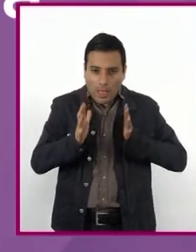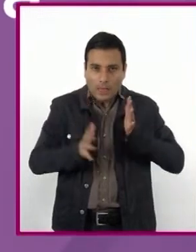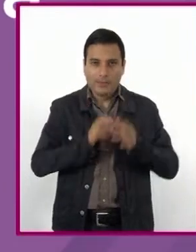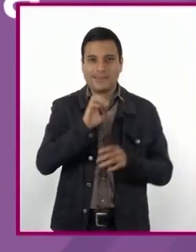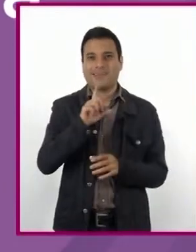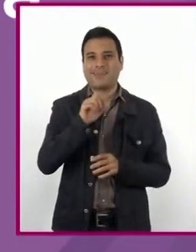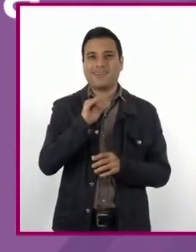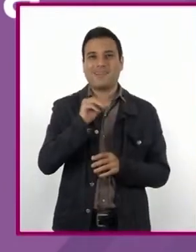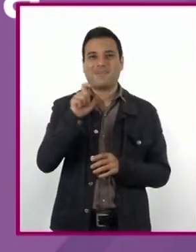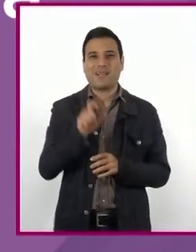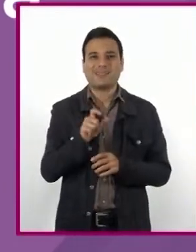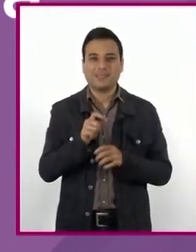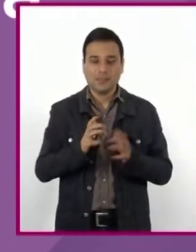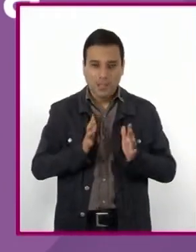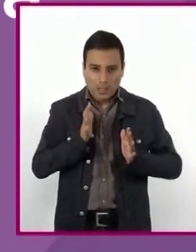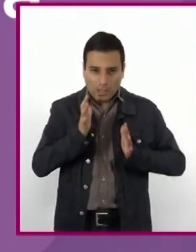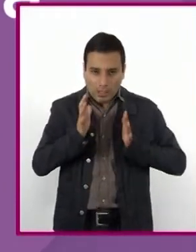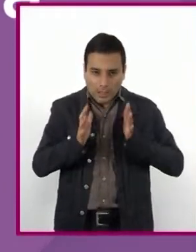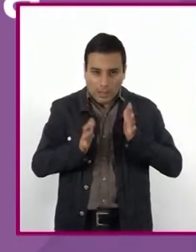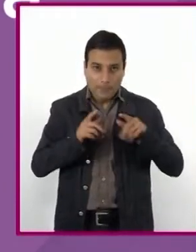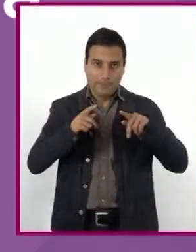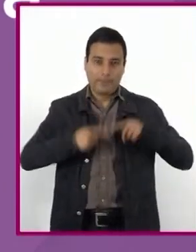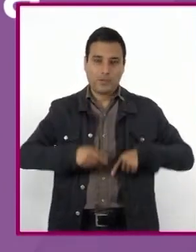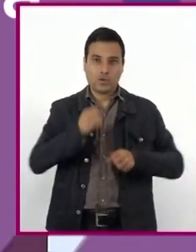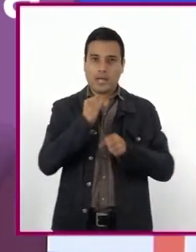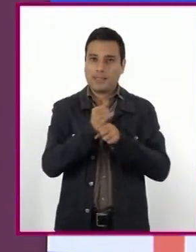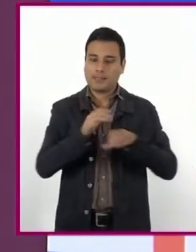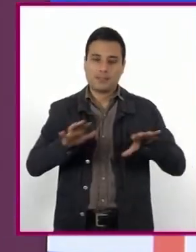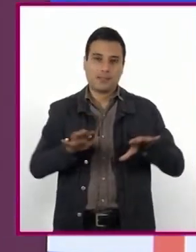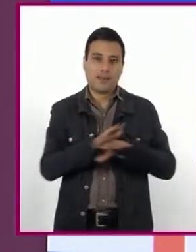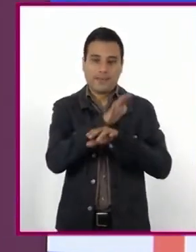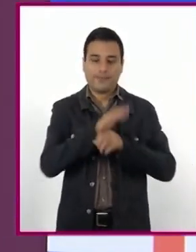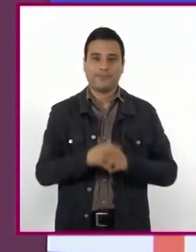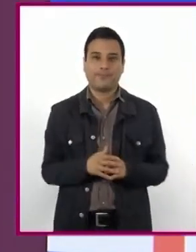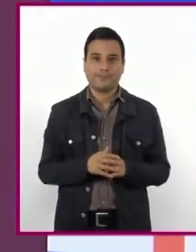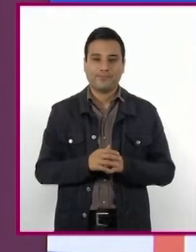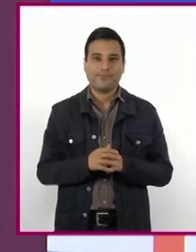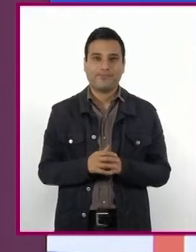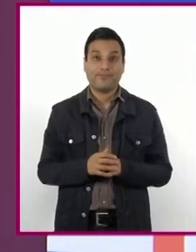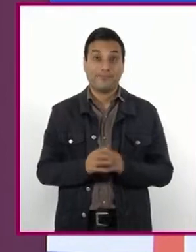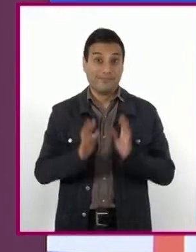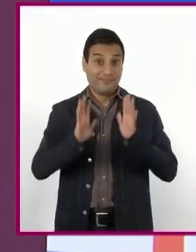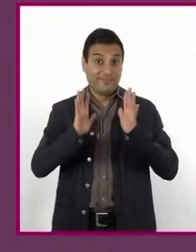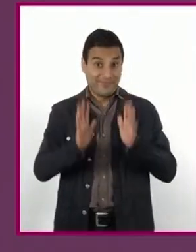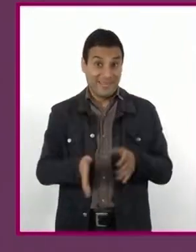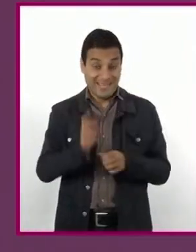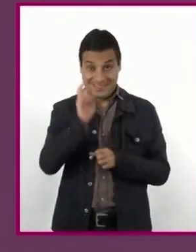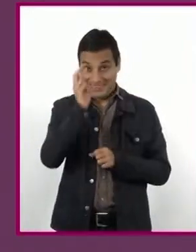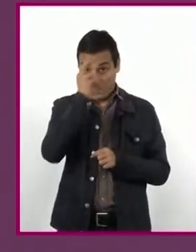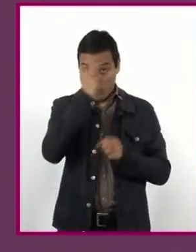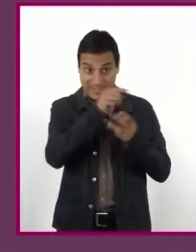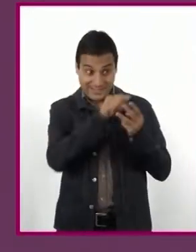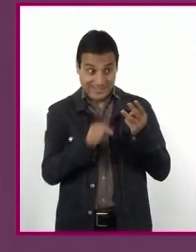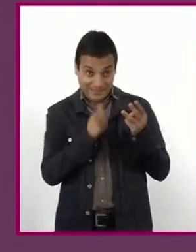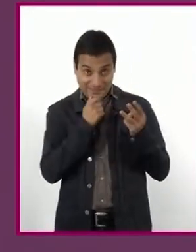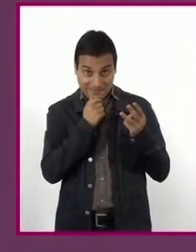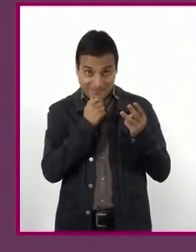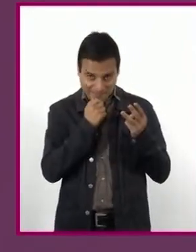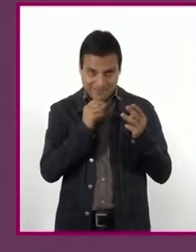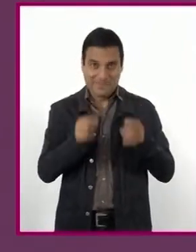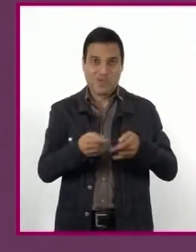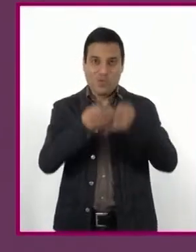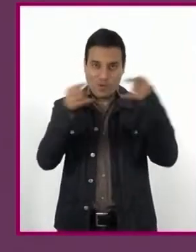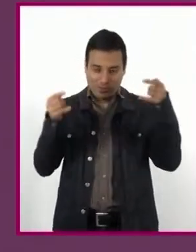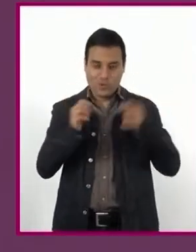la manera de pensar o el destino de los personajes. Ahora que ya recordamos las partes que le dan forma a un